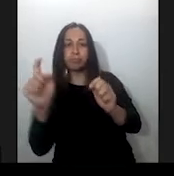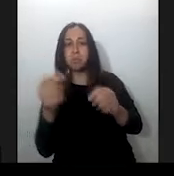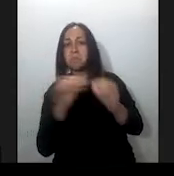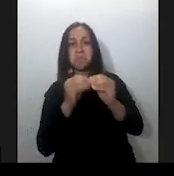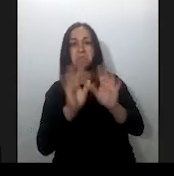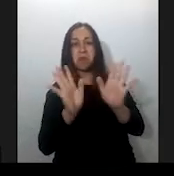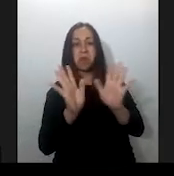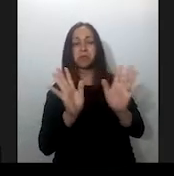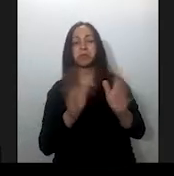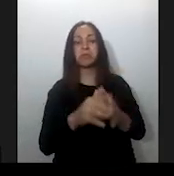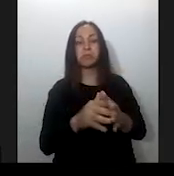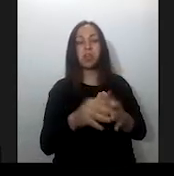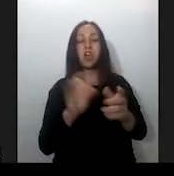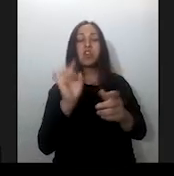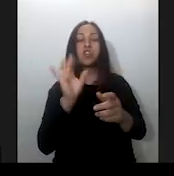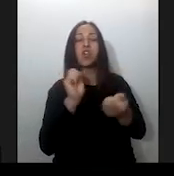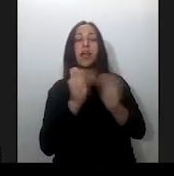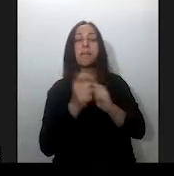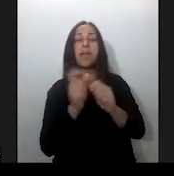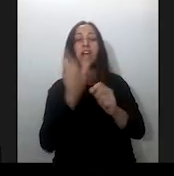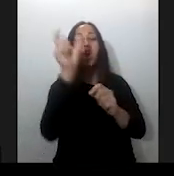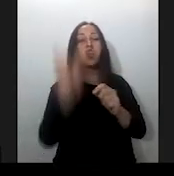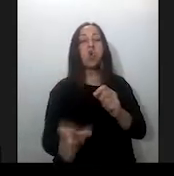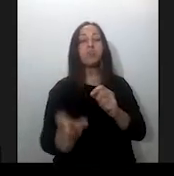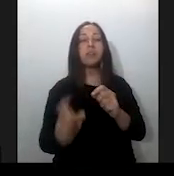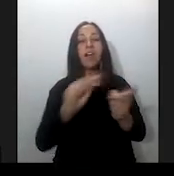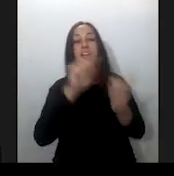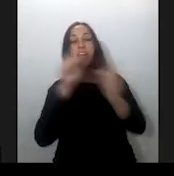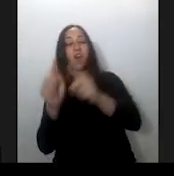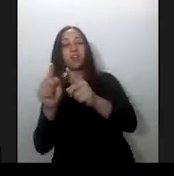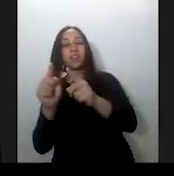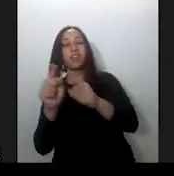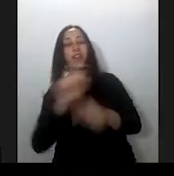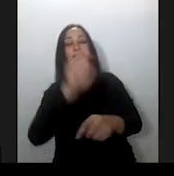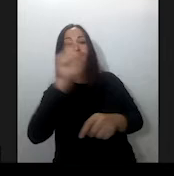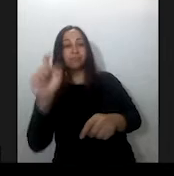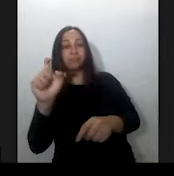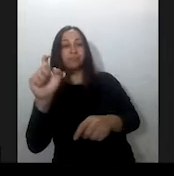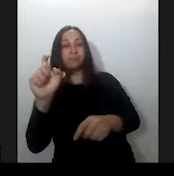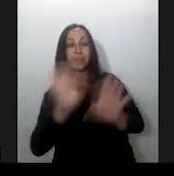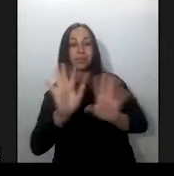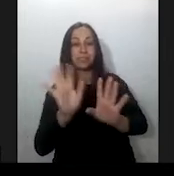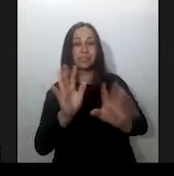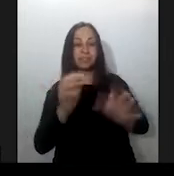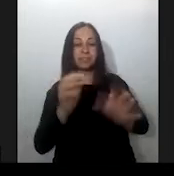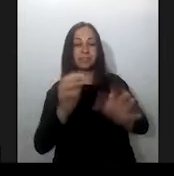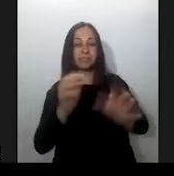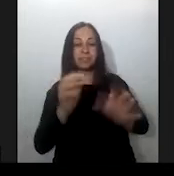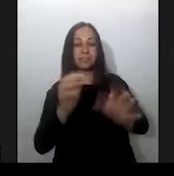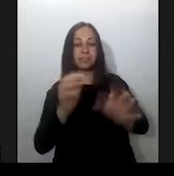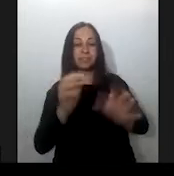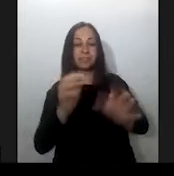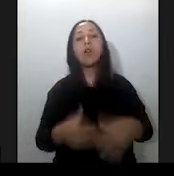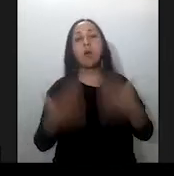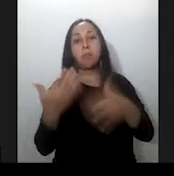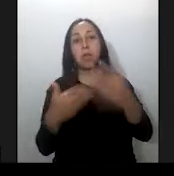de inconveniente. Claramente lo que se modifica es la columna sobre la cual estoy calculando los datos. Por supuesto que esto lo puedo hacer porque